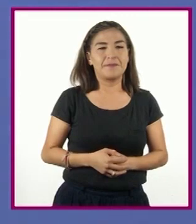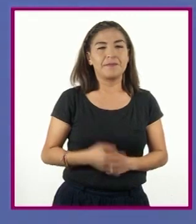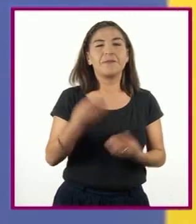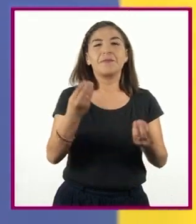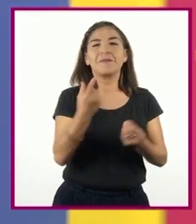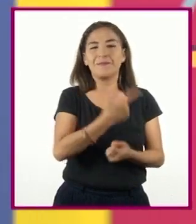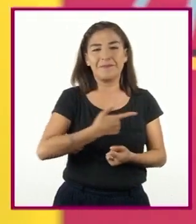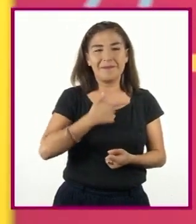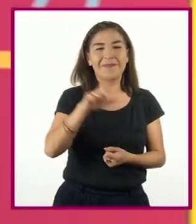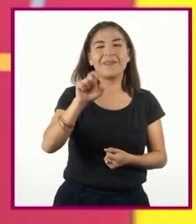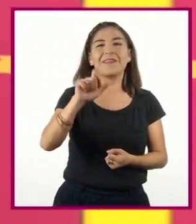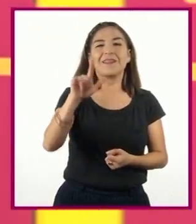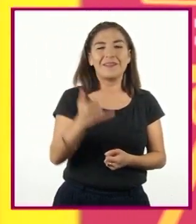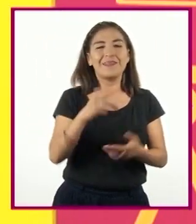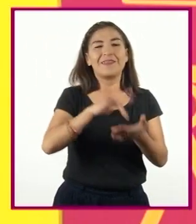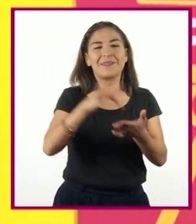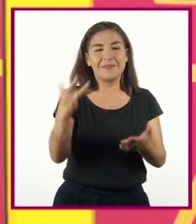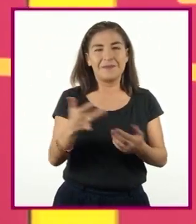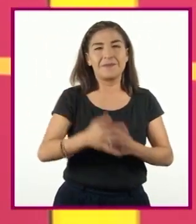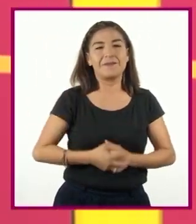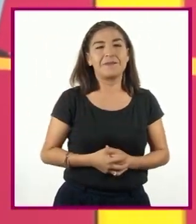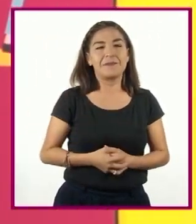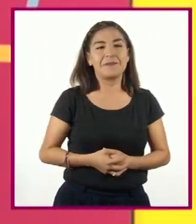Mucho gusto, Leslie. Gracias.